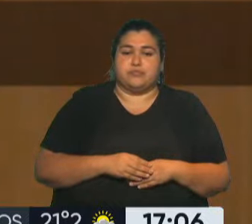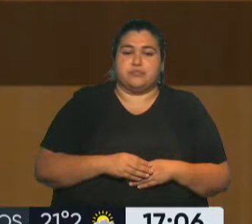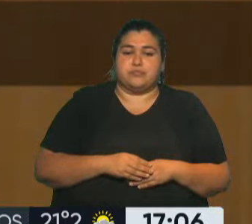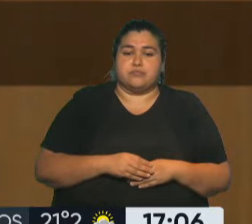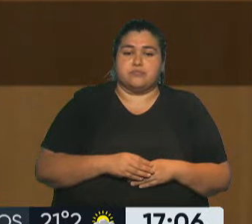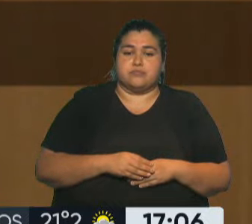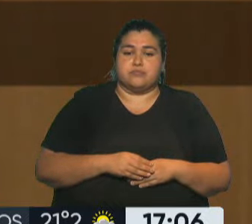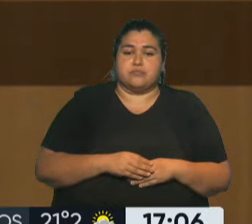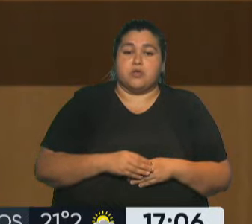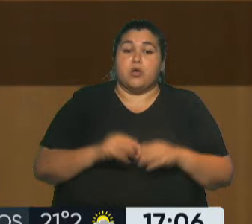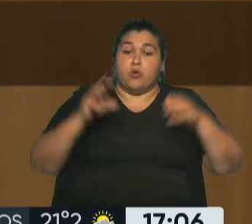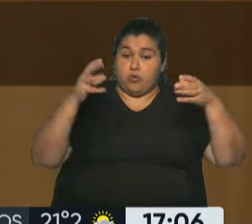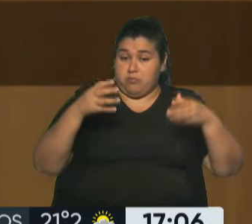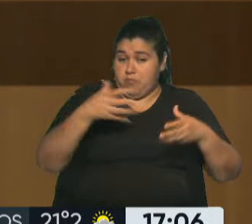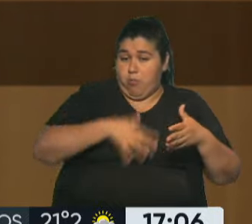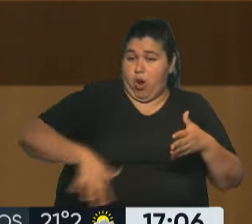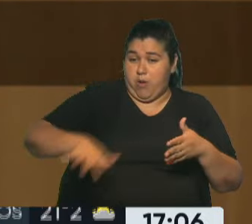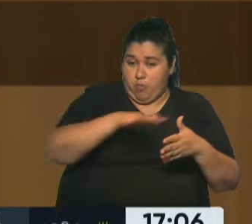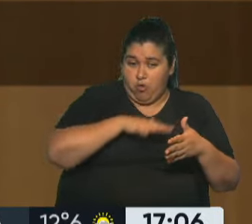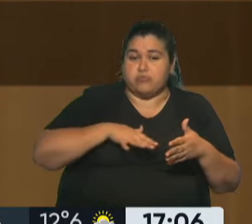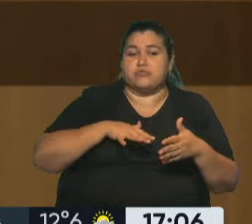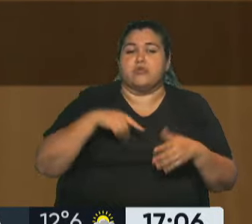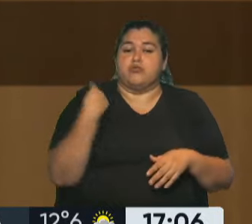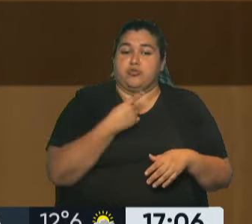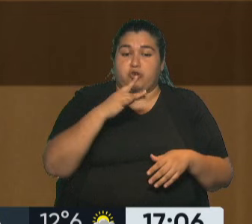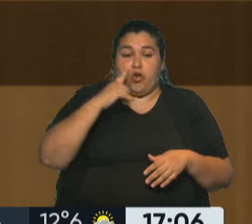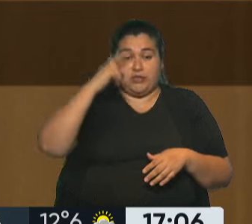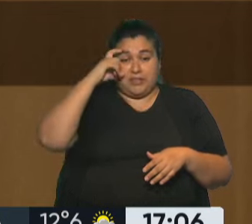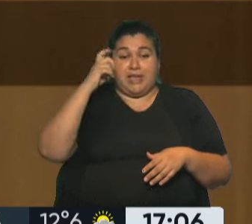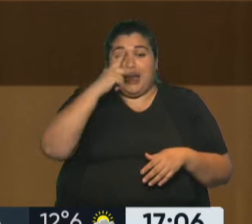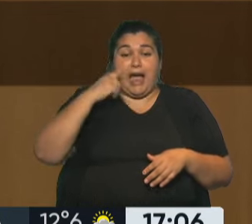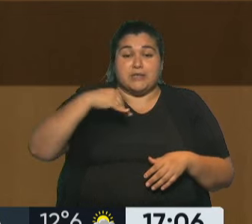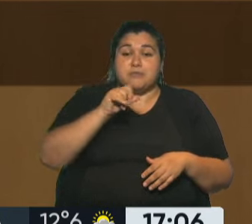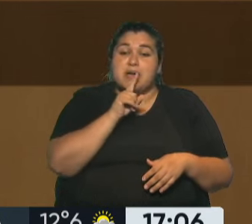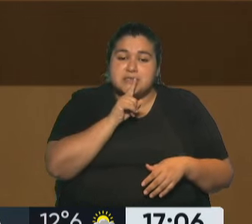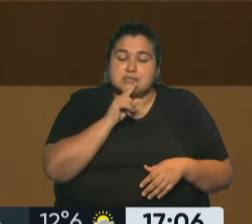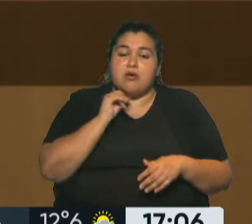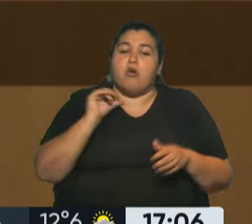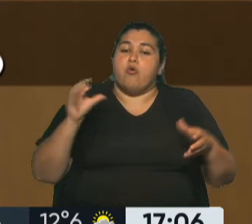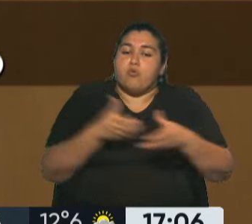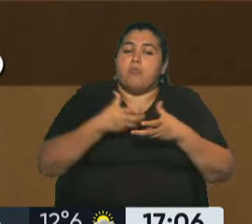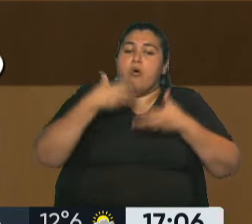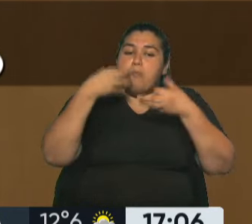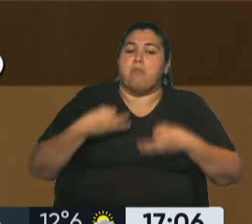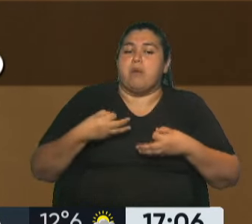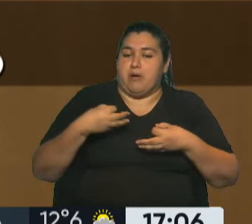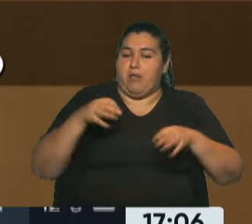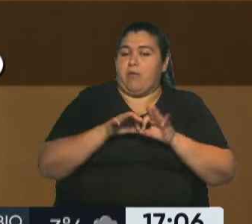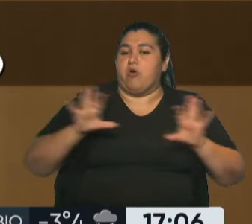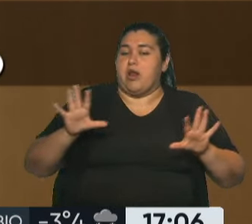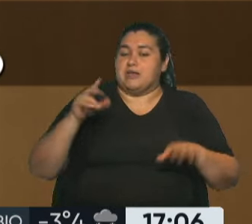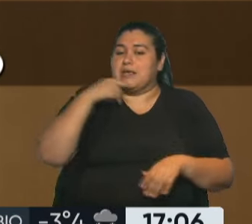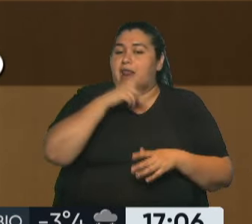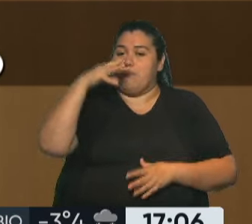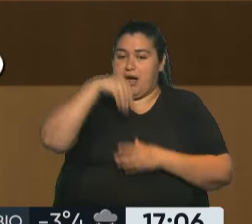Im Namen des Volkes. Erstens, die Partei Die Heimat, vormals Nationaldemokratische Partei